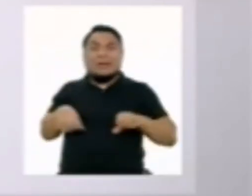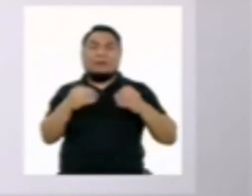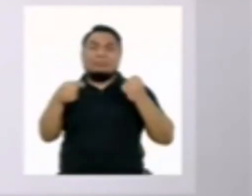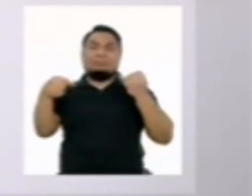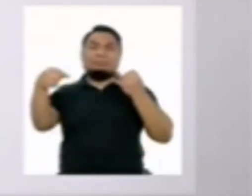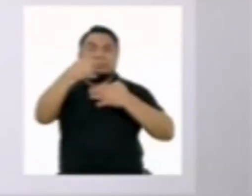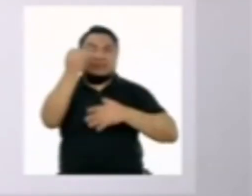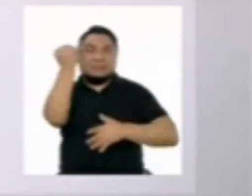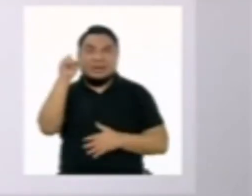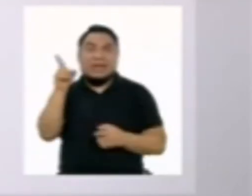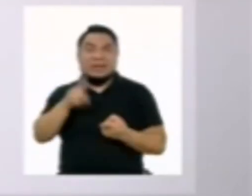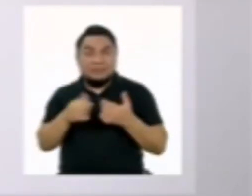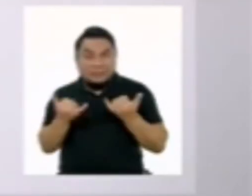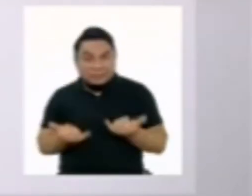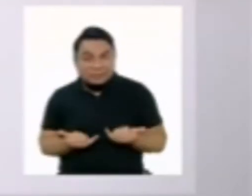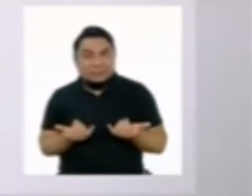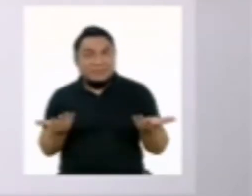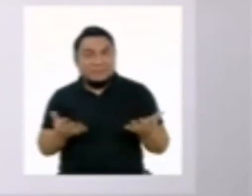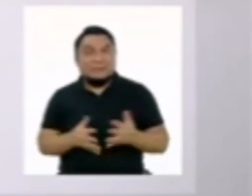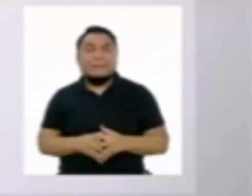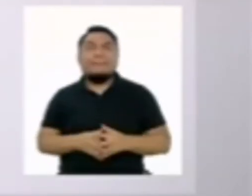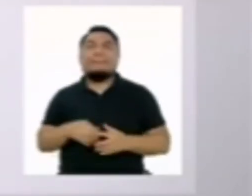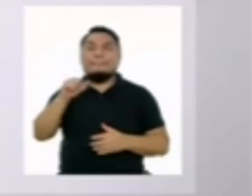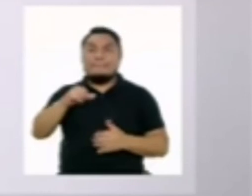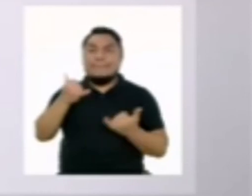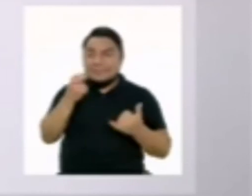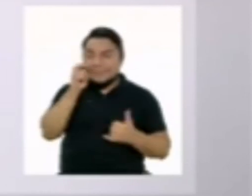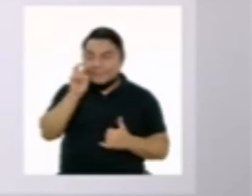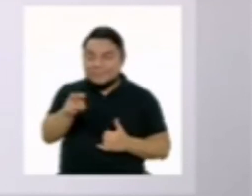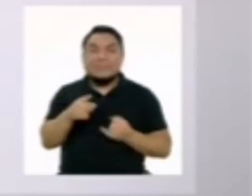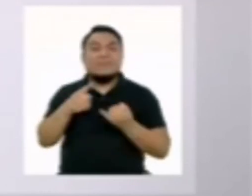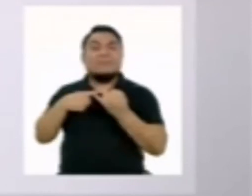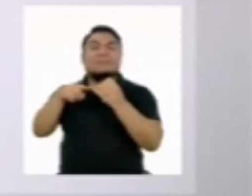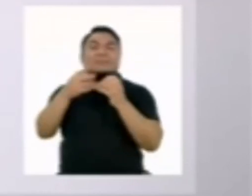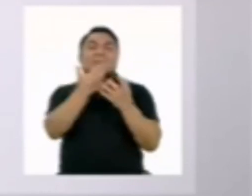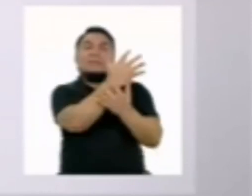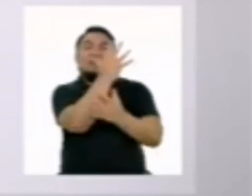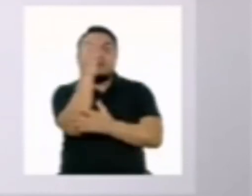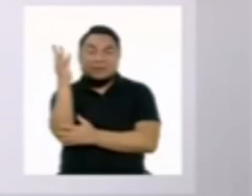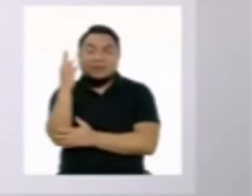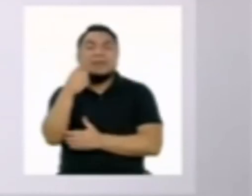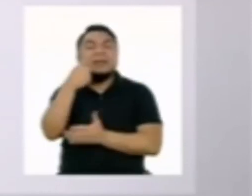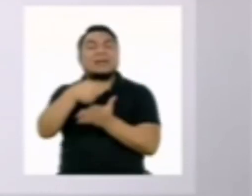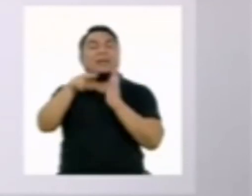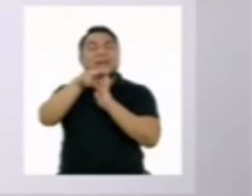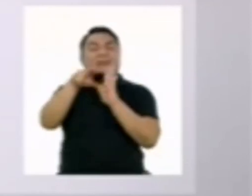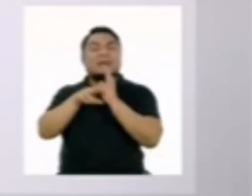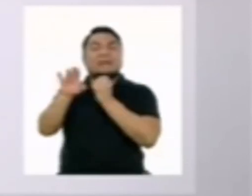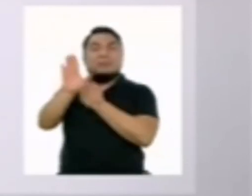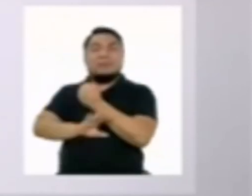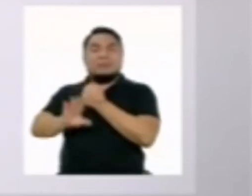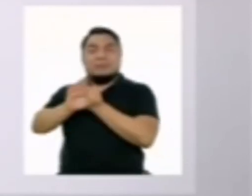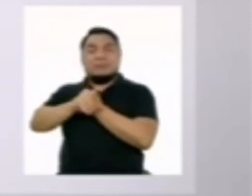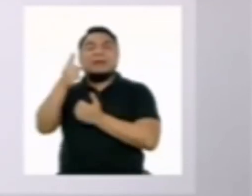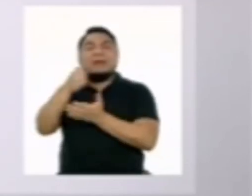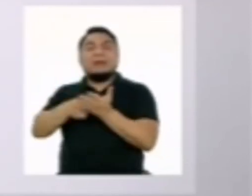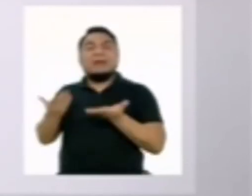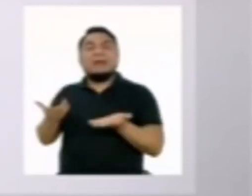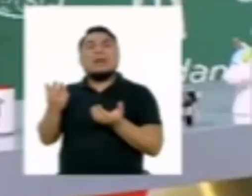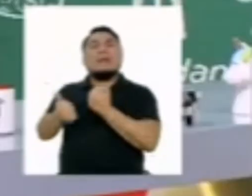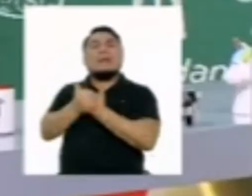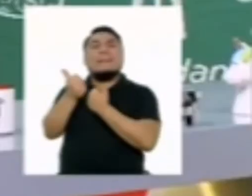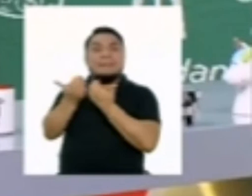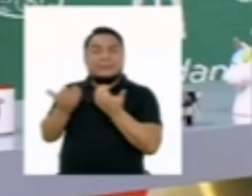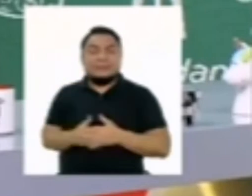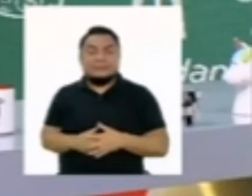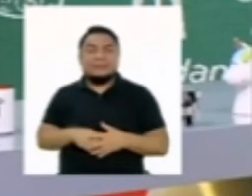revisado varias ideas hasta ahora, ¿no? Hemos visto qué es la biodiversidad, qué normas la protegen y qué agentes la ponen en